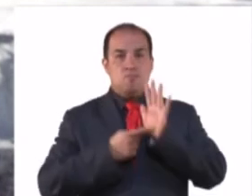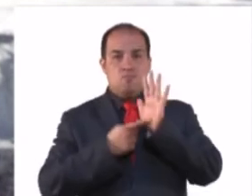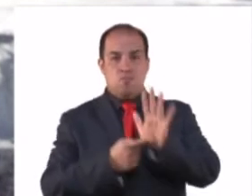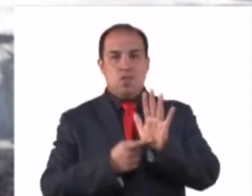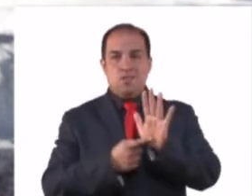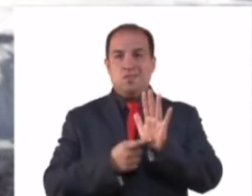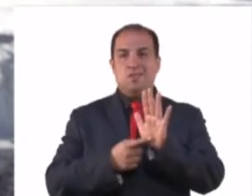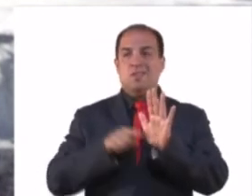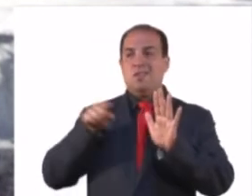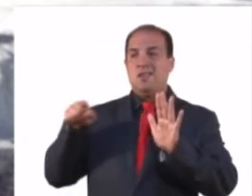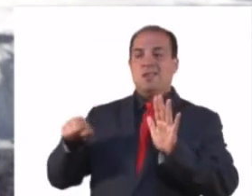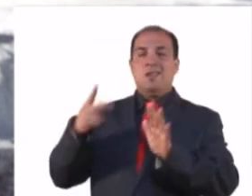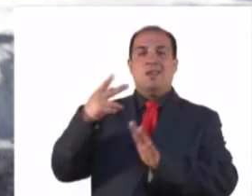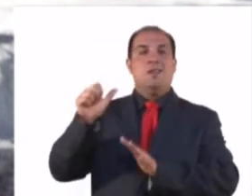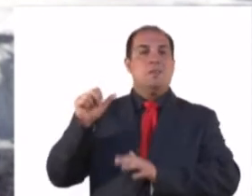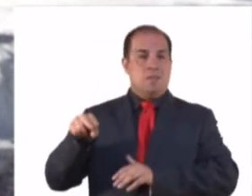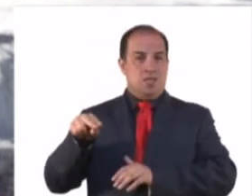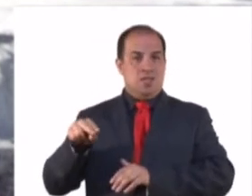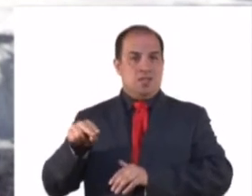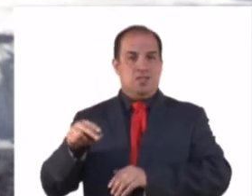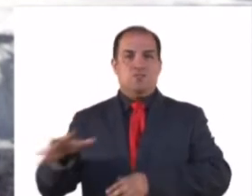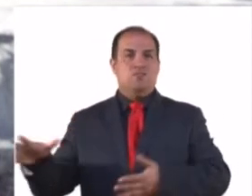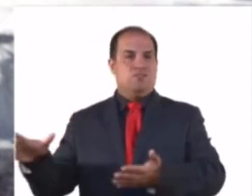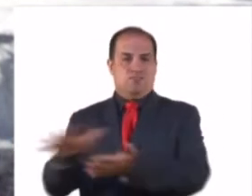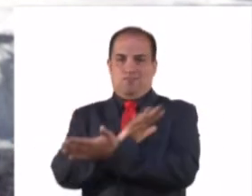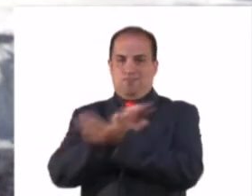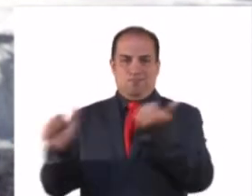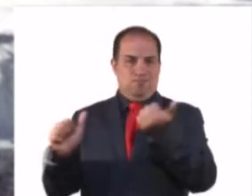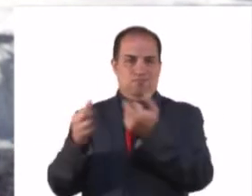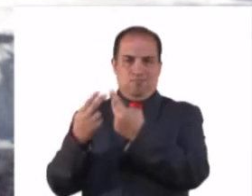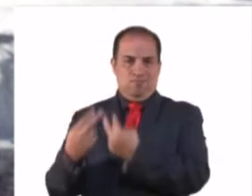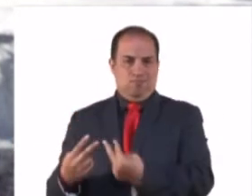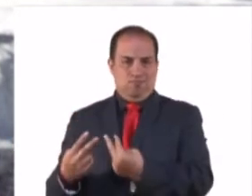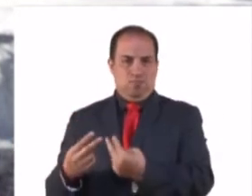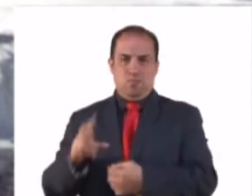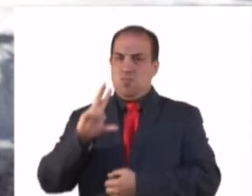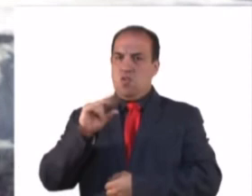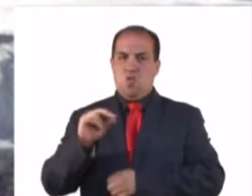el PAN no, el PAN destruye, no construye.